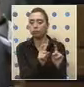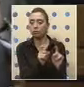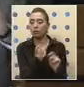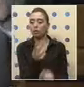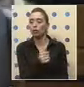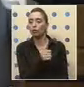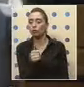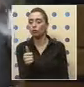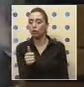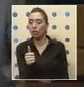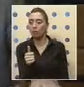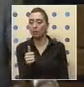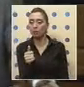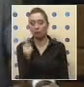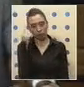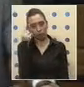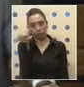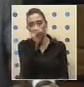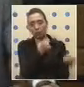solo injuriando,